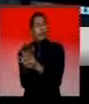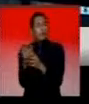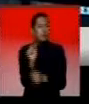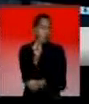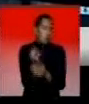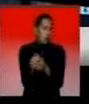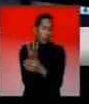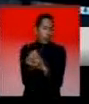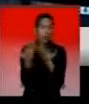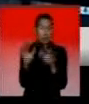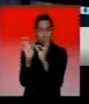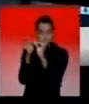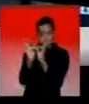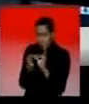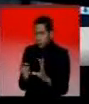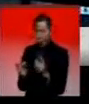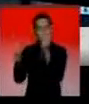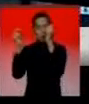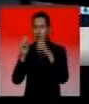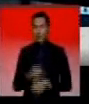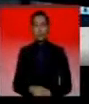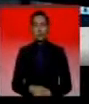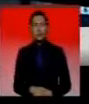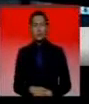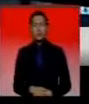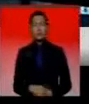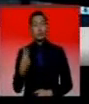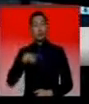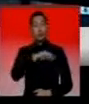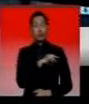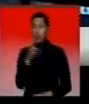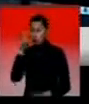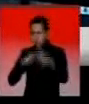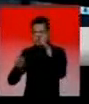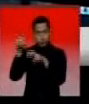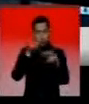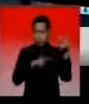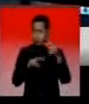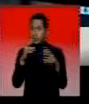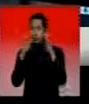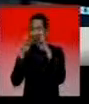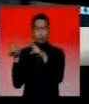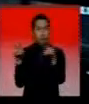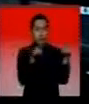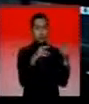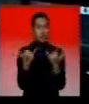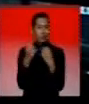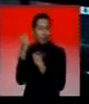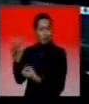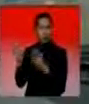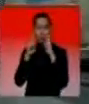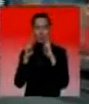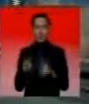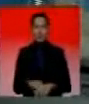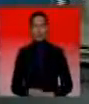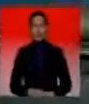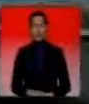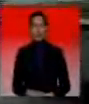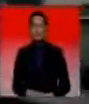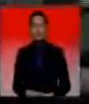remediados de manera prácticamente inmediata hicimos un recorrido por la refinería y les tenemos un informe veamos